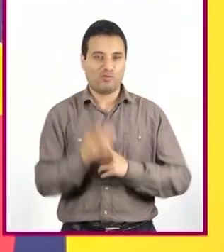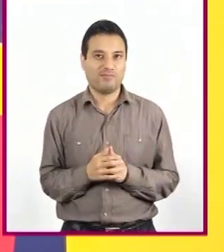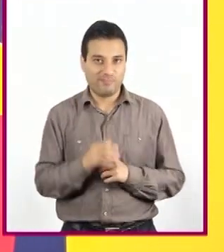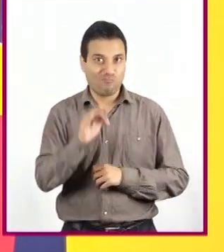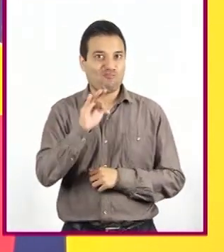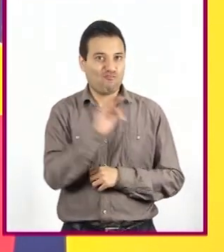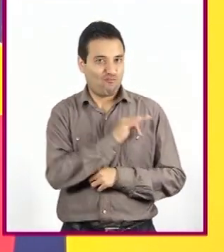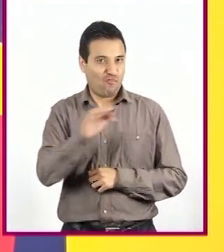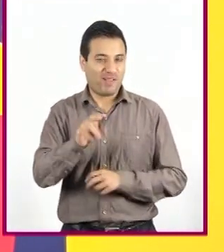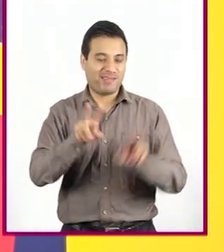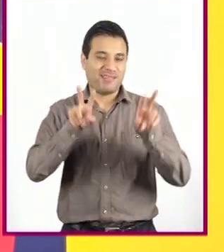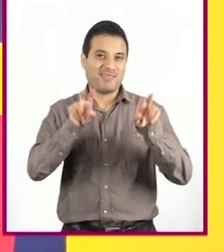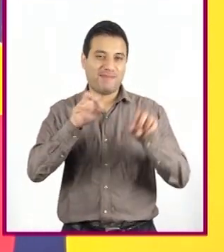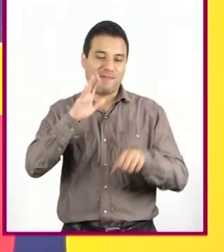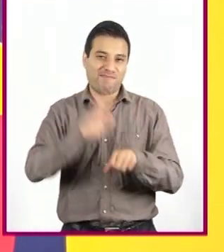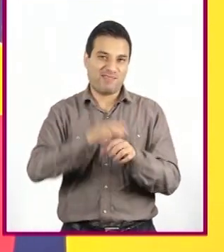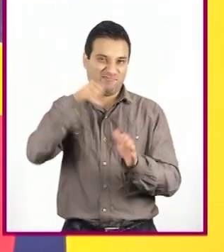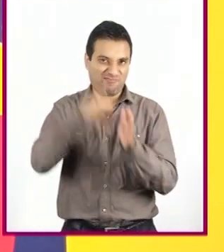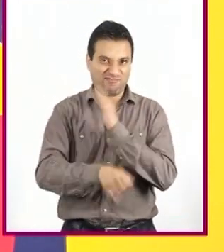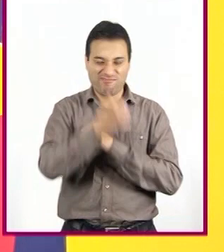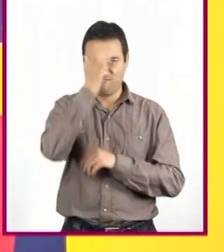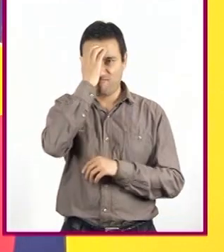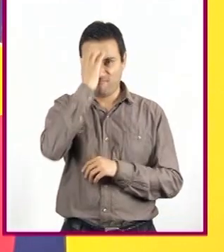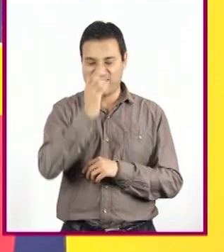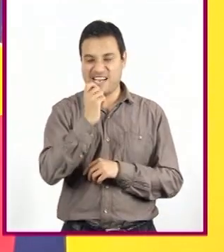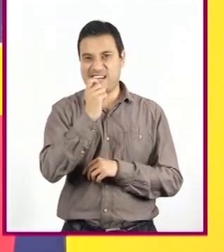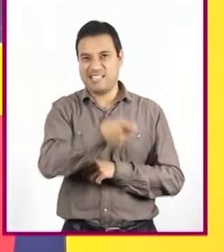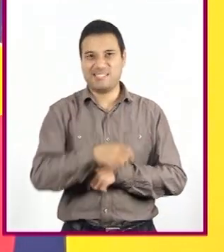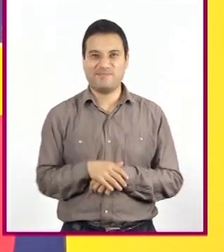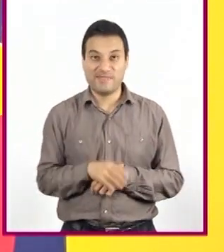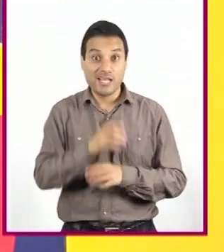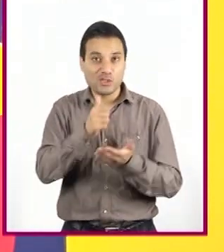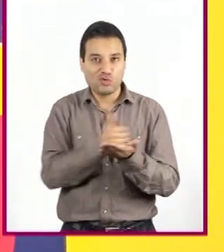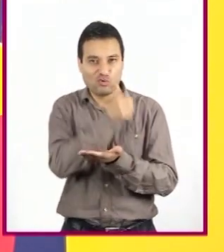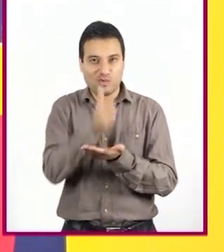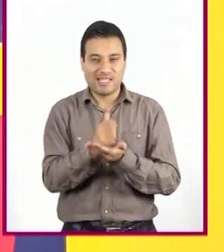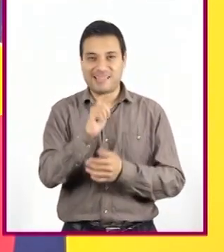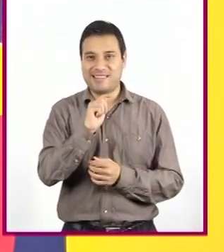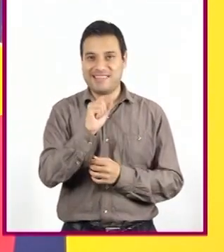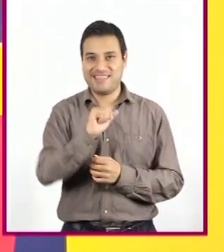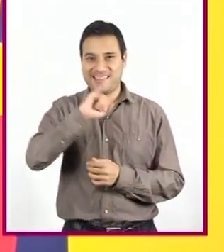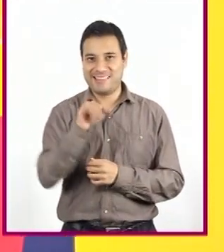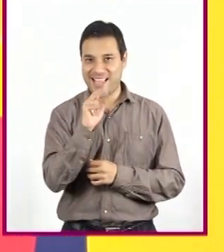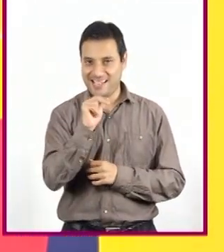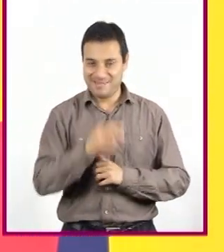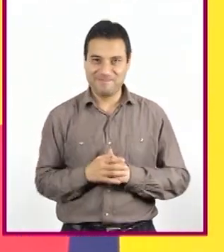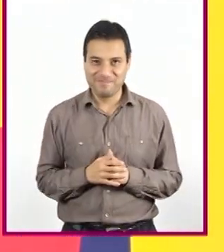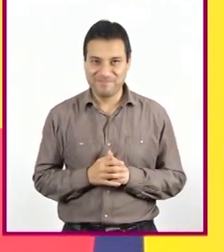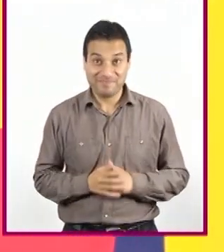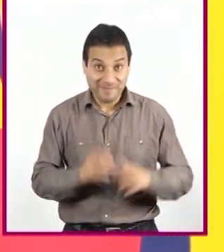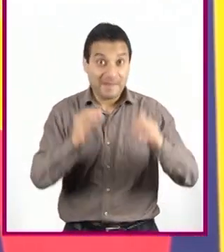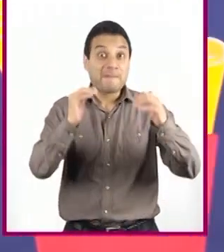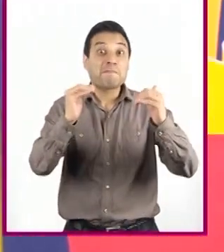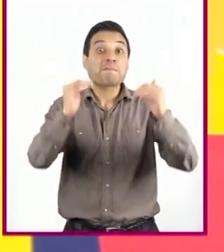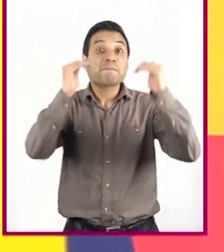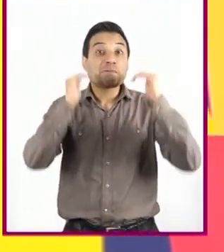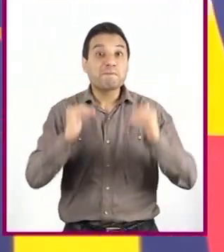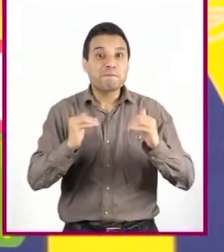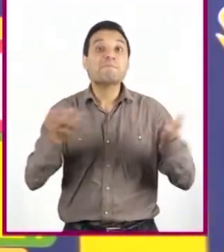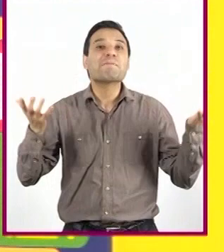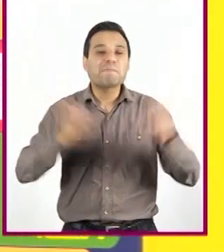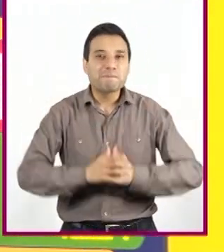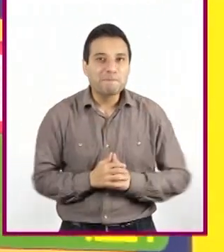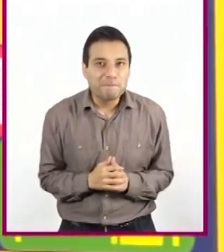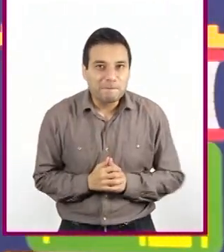ampliar sus conocimientos sobre la majestuosa ciudad del Tajín. A continuación, en nuestra